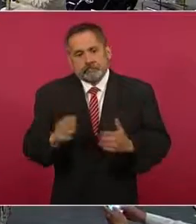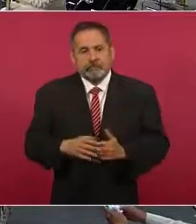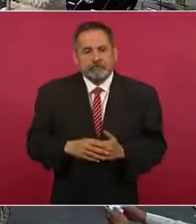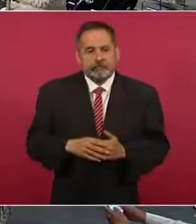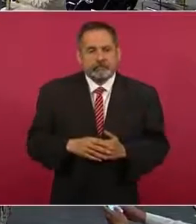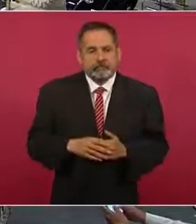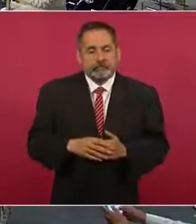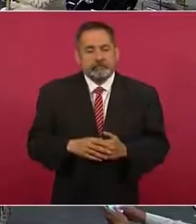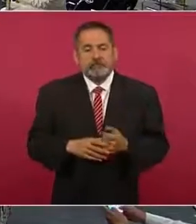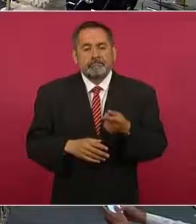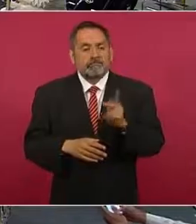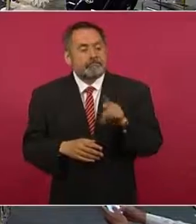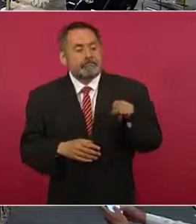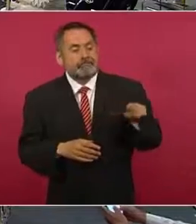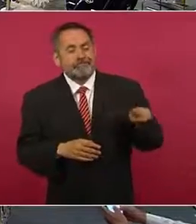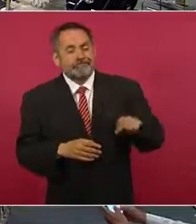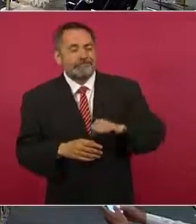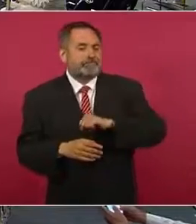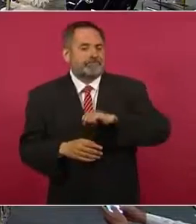Hay resistencias